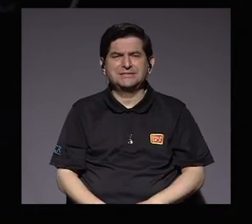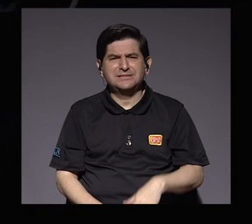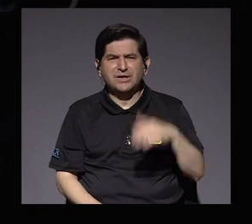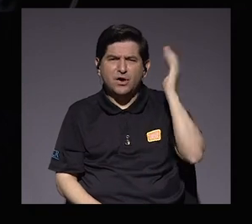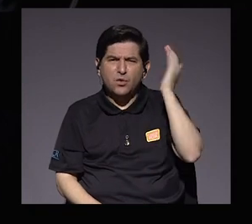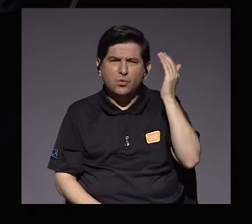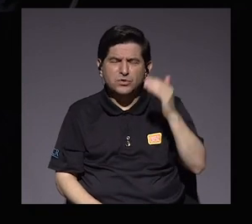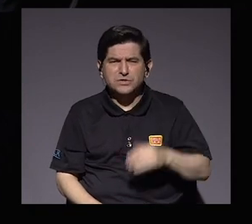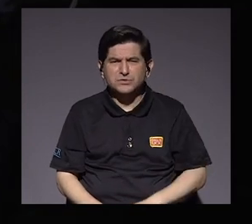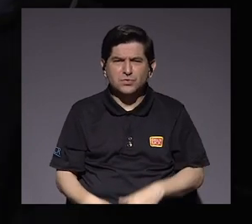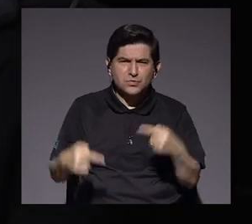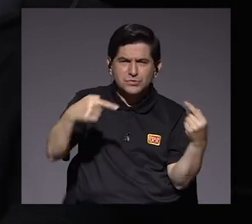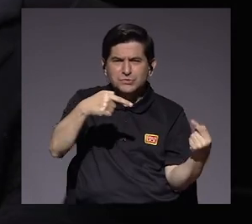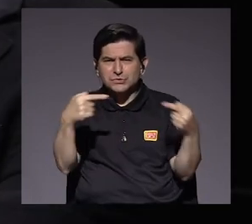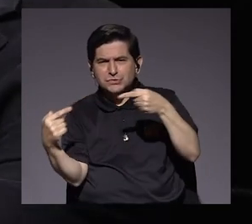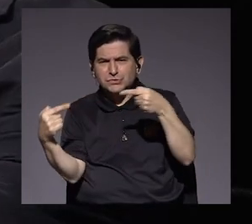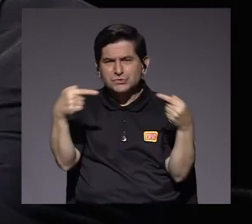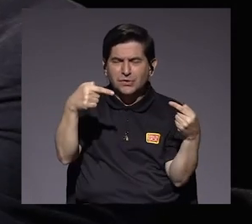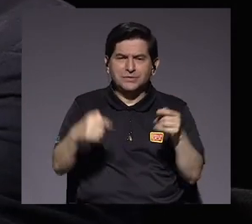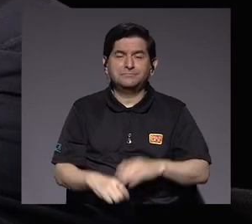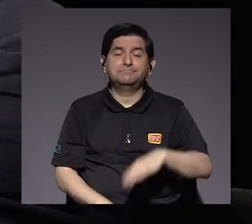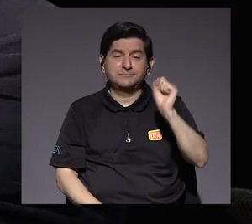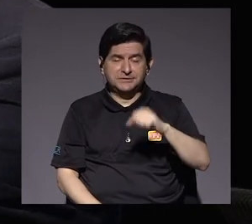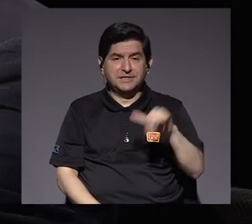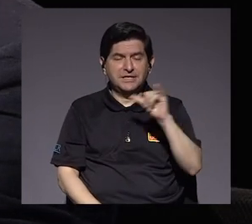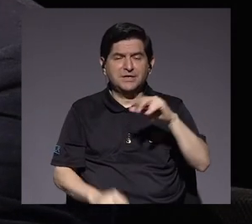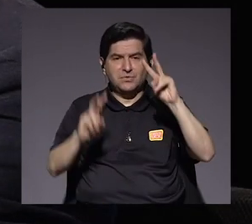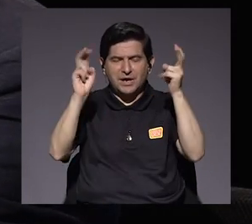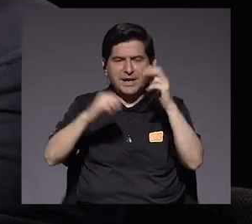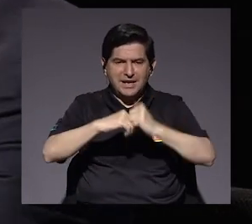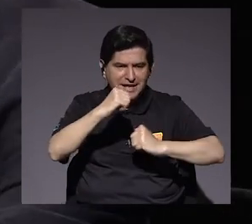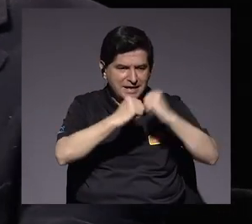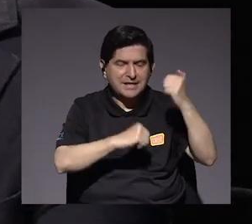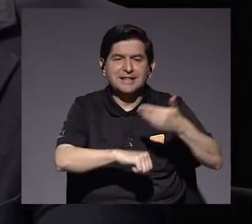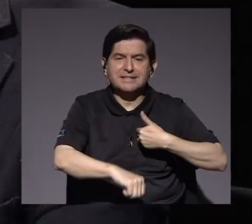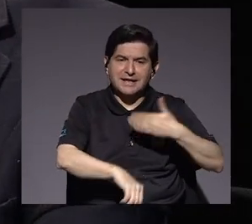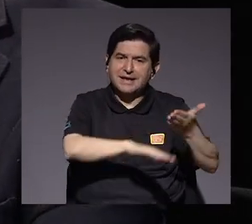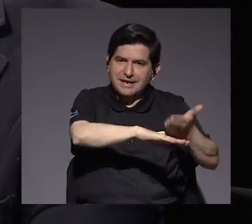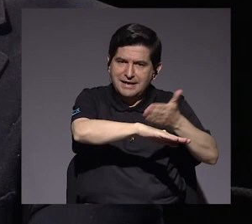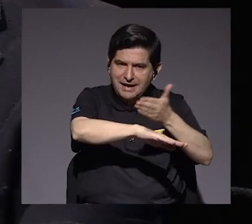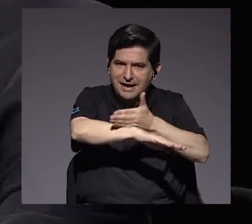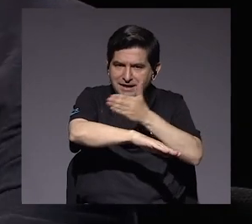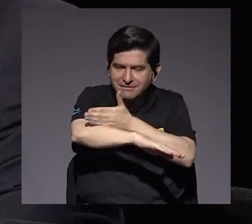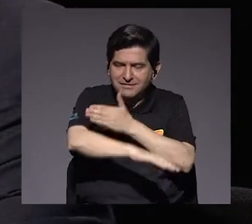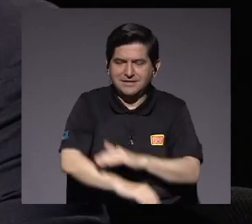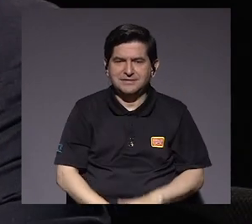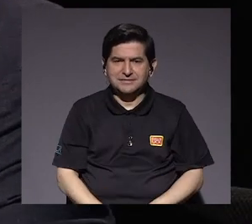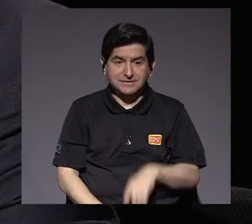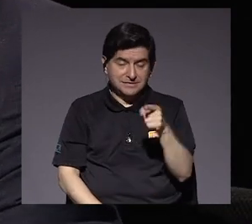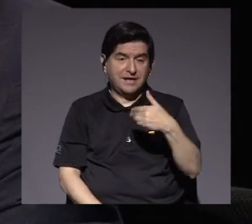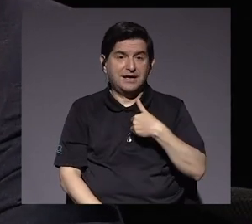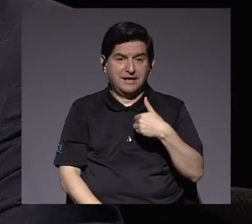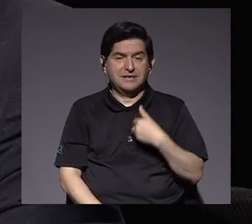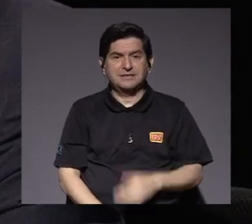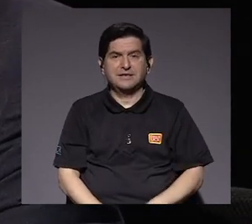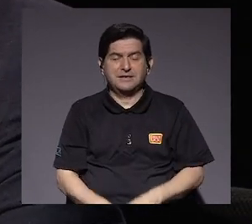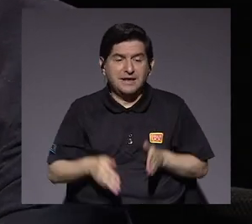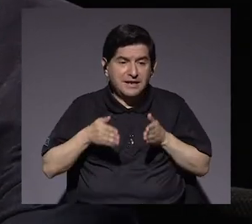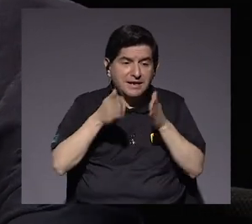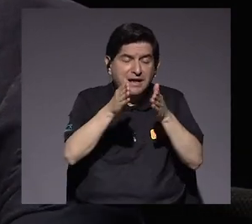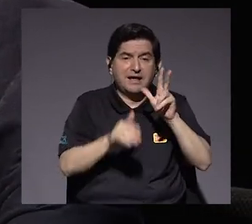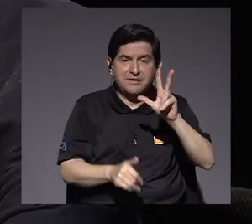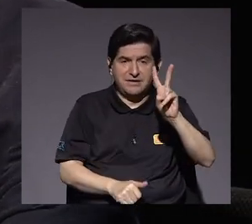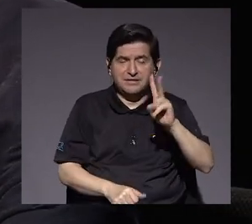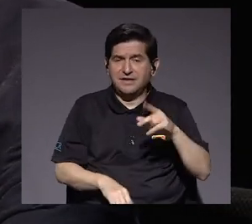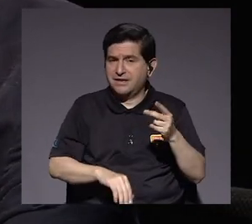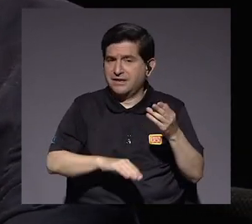ambivalentes, sí, porque poco consecuentes. Igual que en el tema de infraestructura, hemos tenido avances importantes, ahí tenemos todavía la carretera 32,